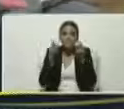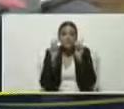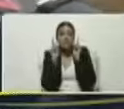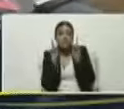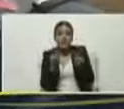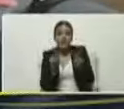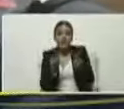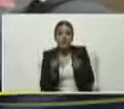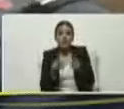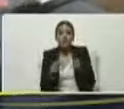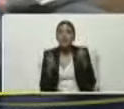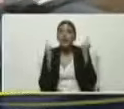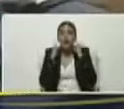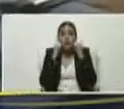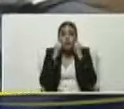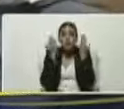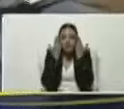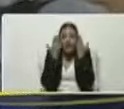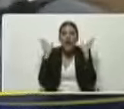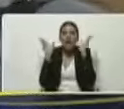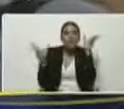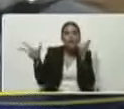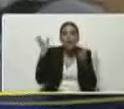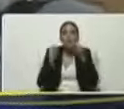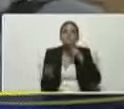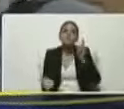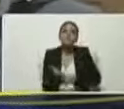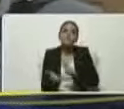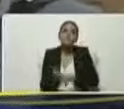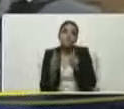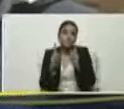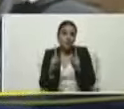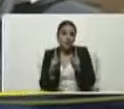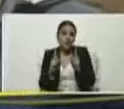Sintonicen sus oídos en la frecuencia de la verdad.